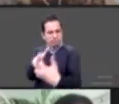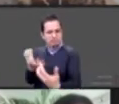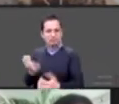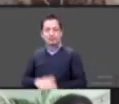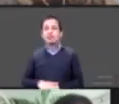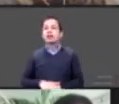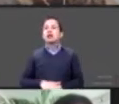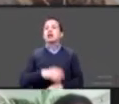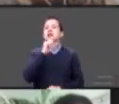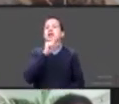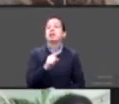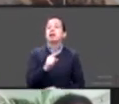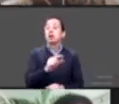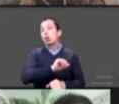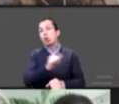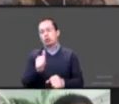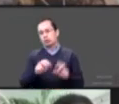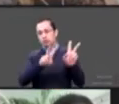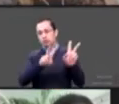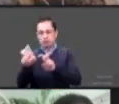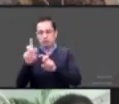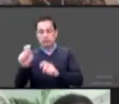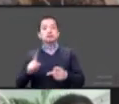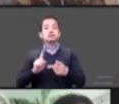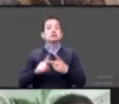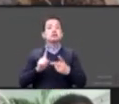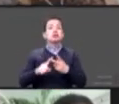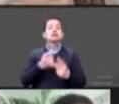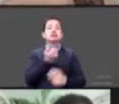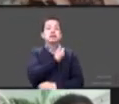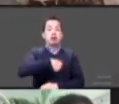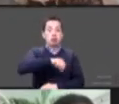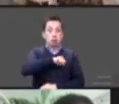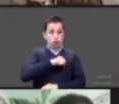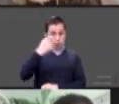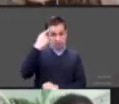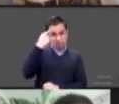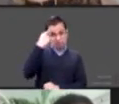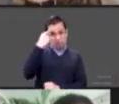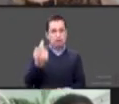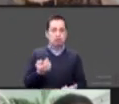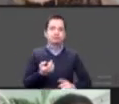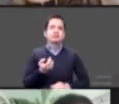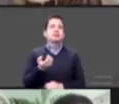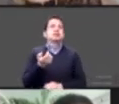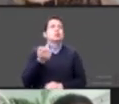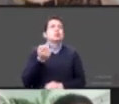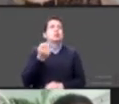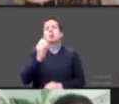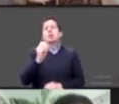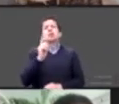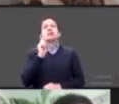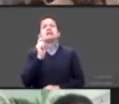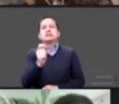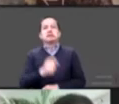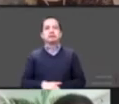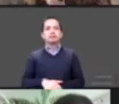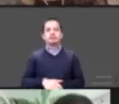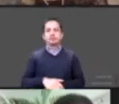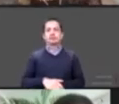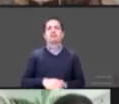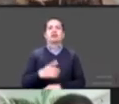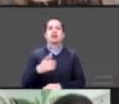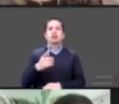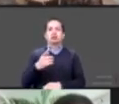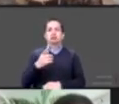colegas, tiene que ver con la salud mental o con lo que había en los principios de nuestros programas que no se